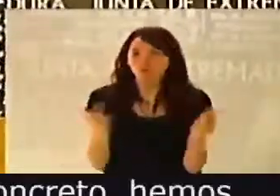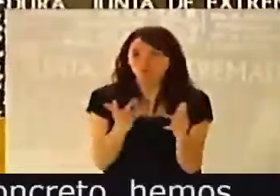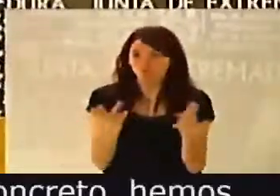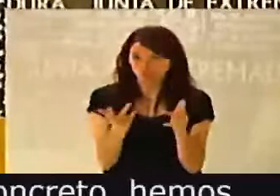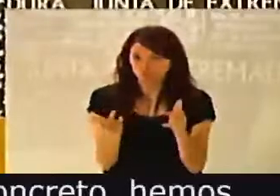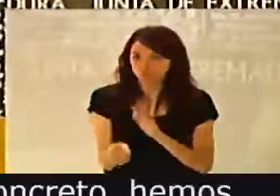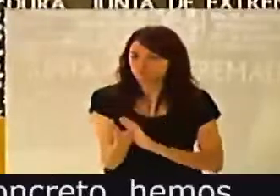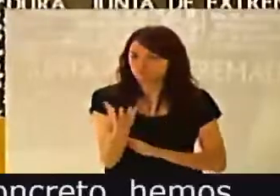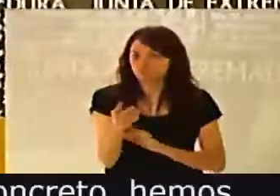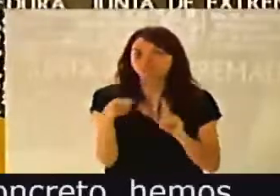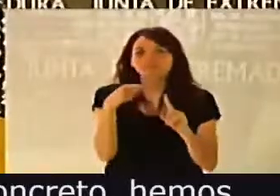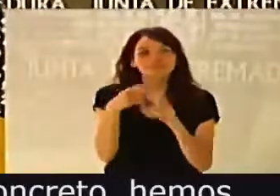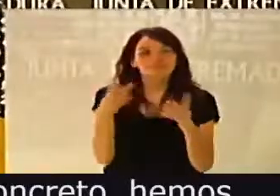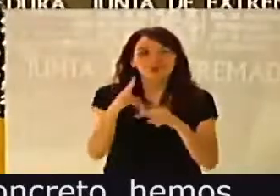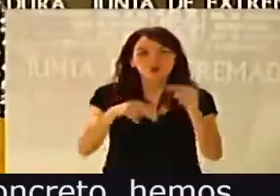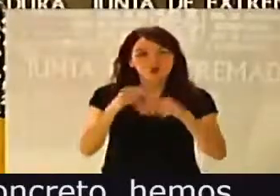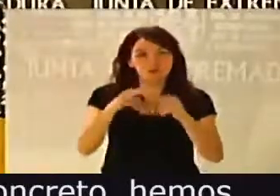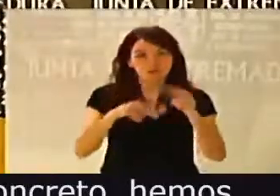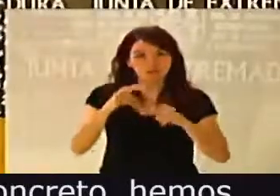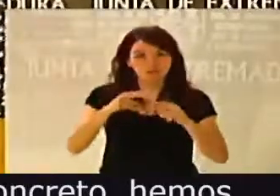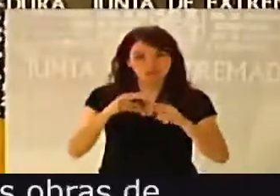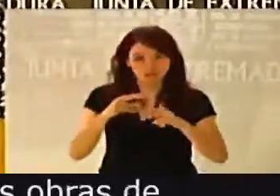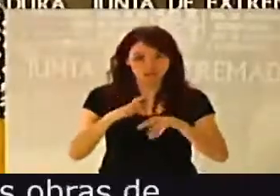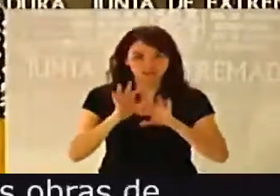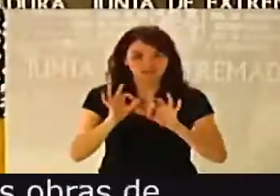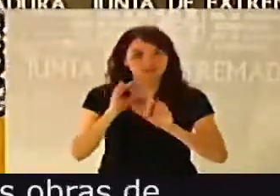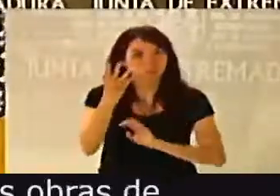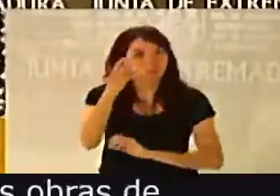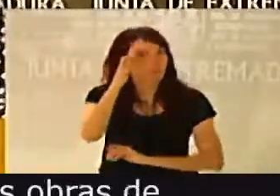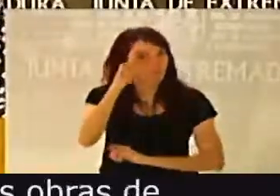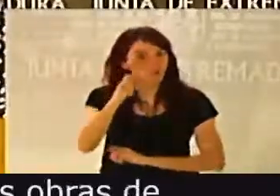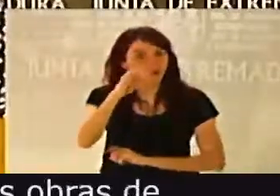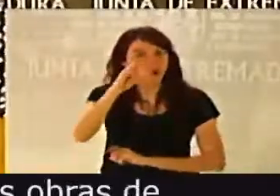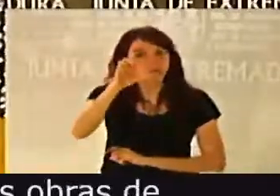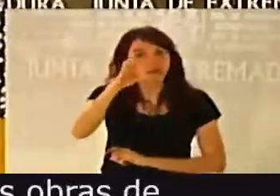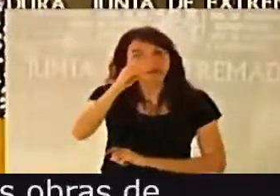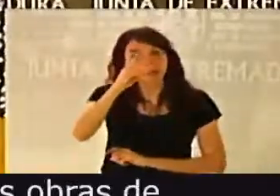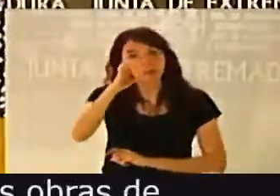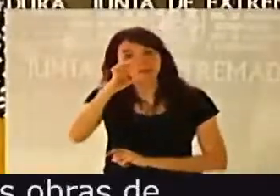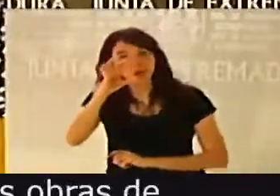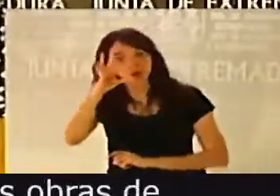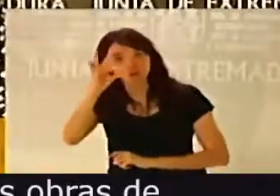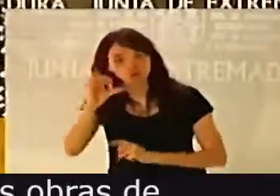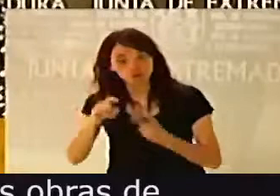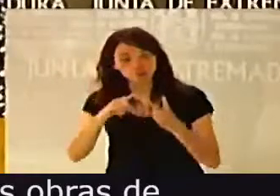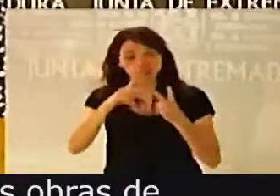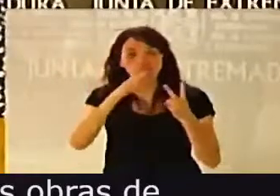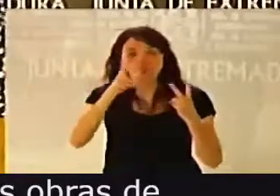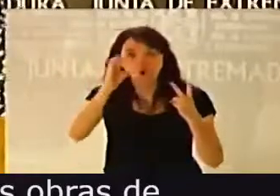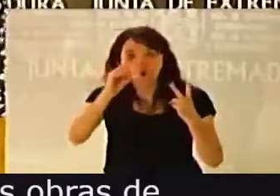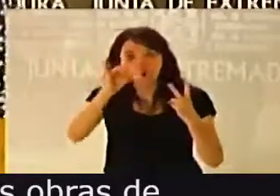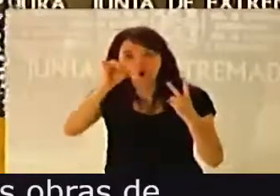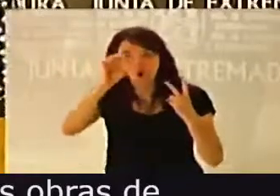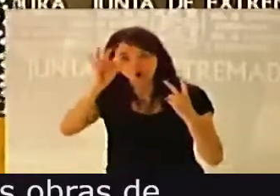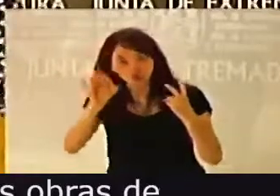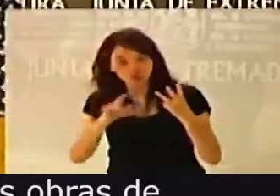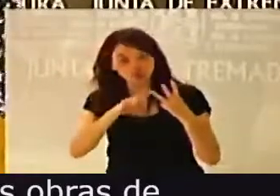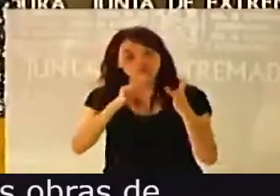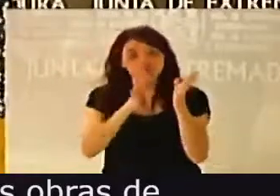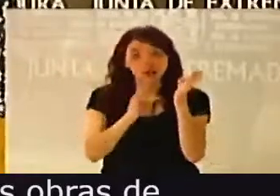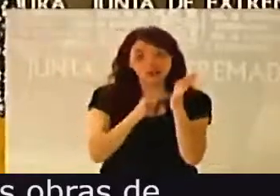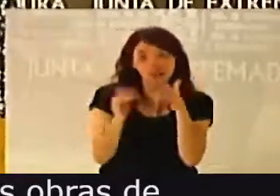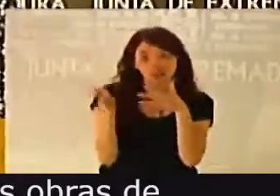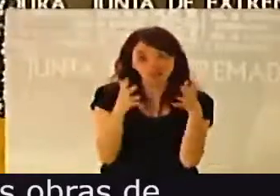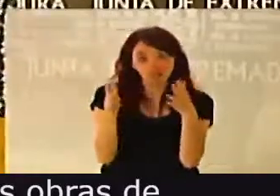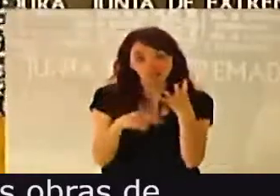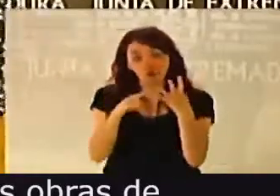para las obras de abastecimiento en 4 municipios, en concreto Pedroso de Acín, Hoyos y Villamiel, Valencia del Ventoso y Malpartida